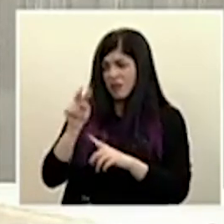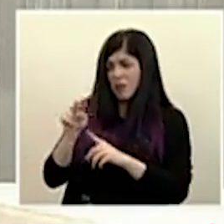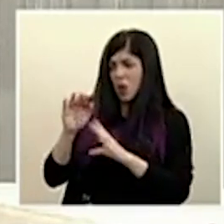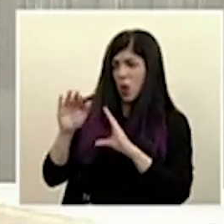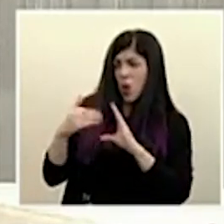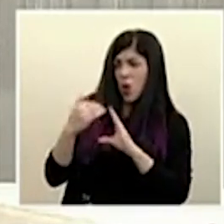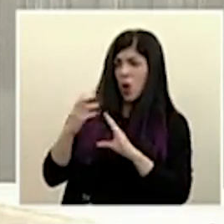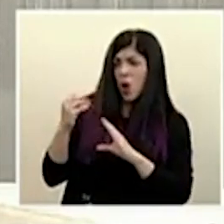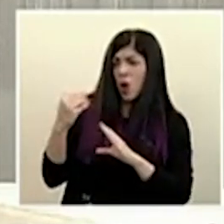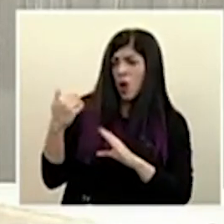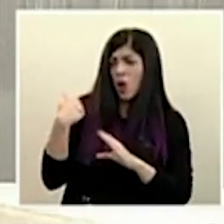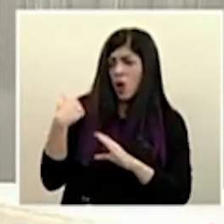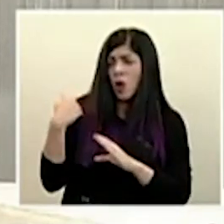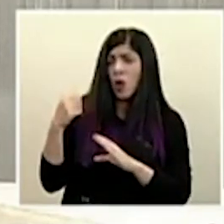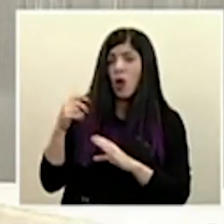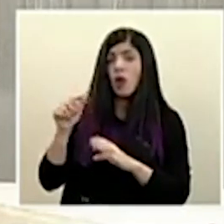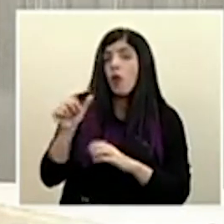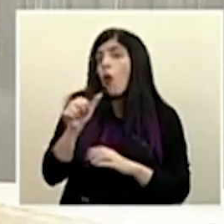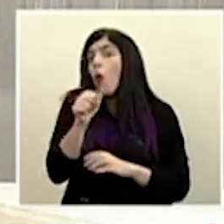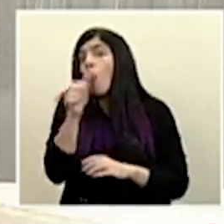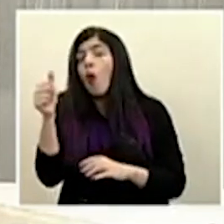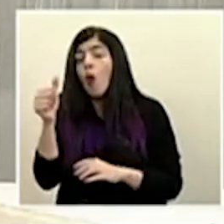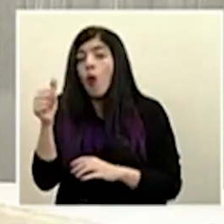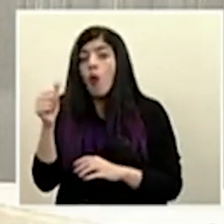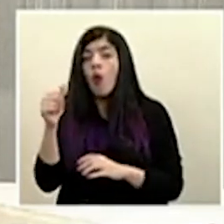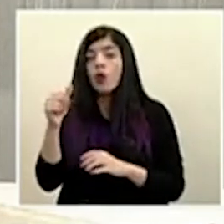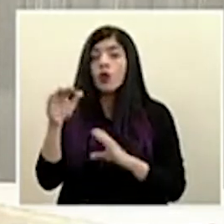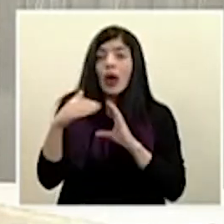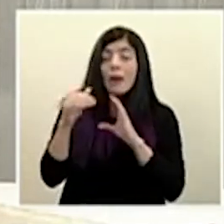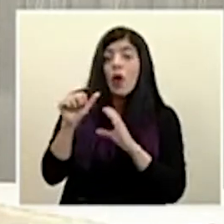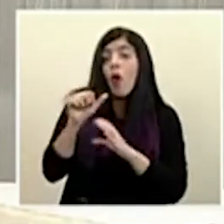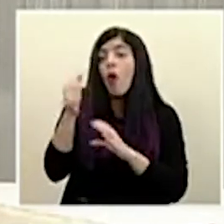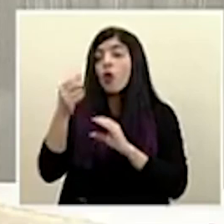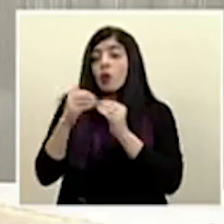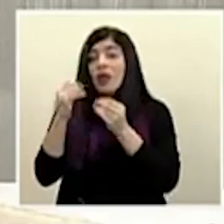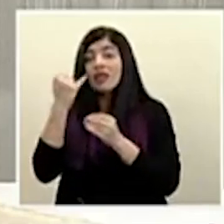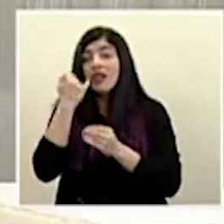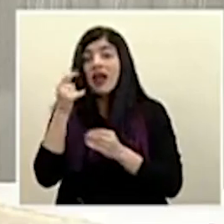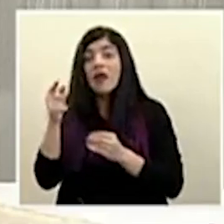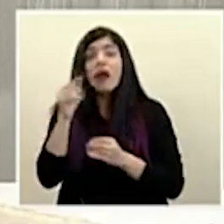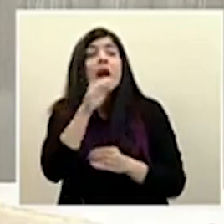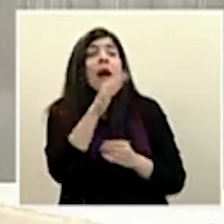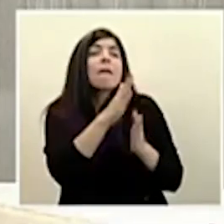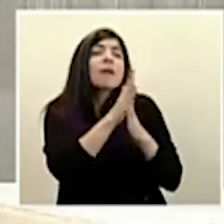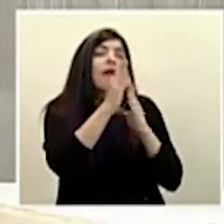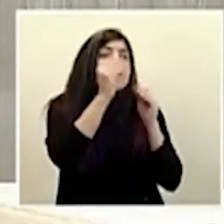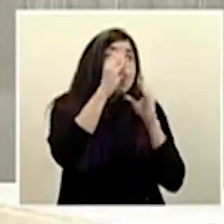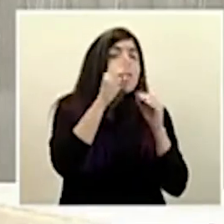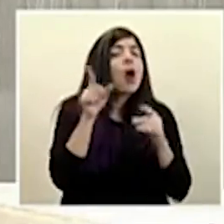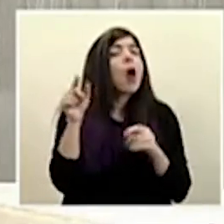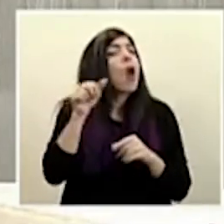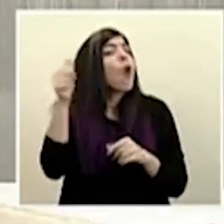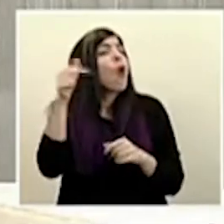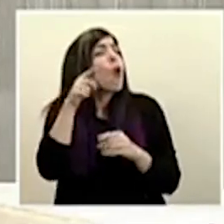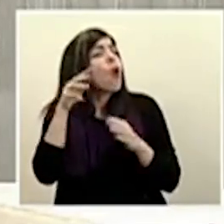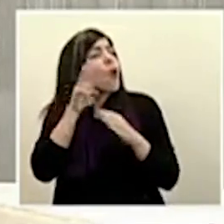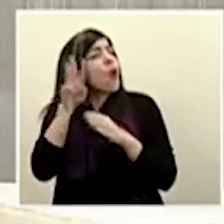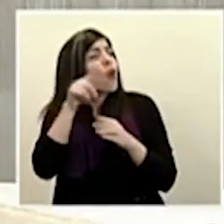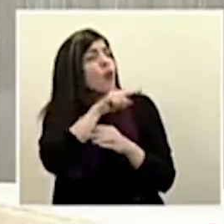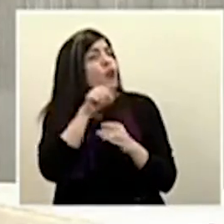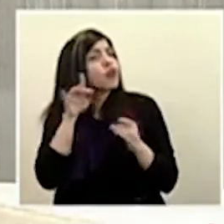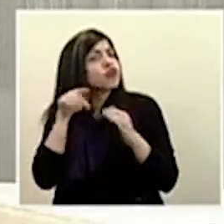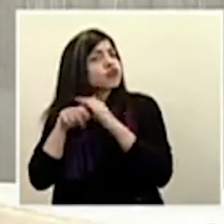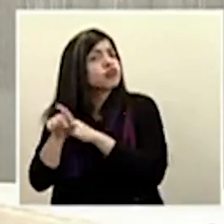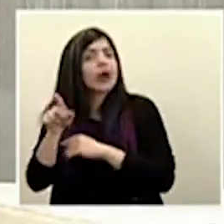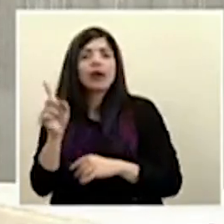una notificación por SMS de otro canal pidiéndoles información o conectándolos con otra página, por favor,